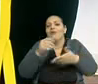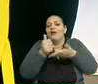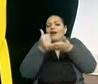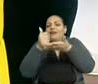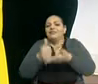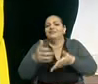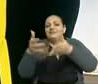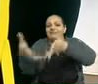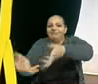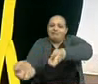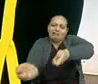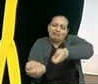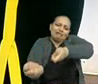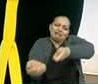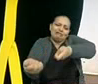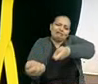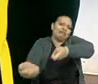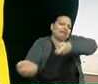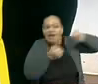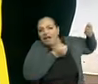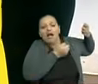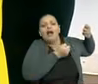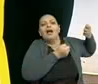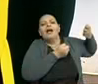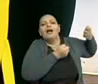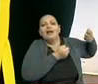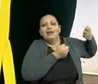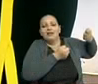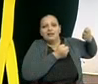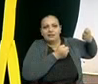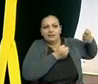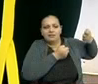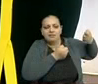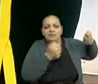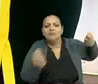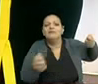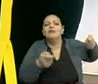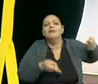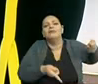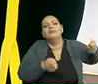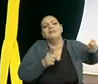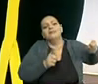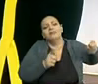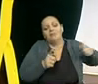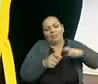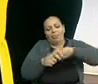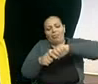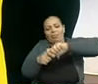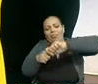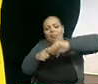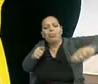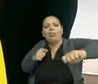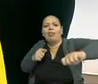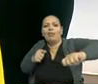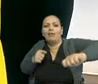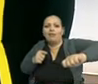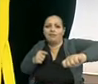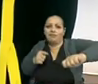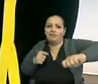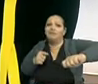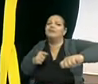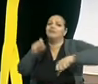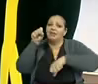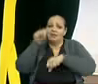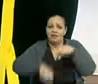eso no importa, que tanta gente sin virginidad vive. Lo salvó, pero los otros traumados de por vida. Pero tú puedes vivir sin virginidad, pues no importa